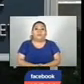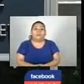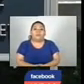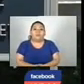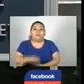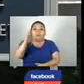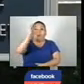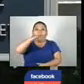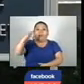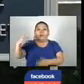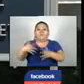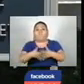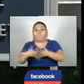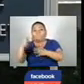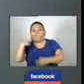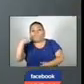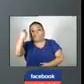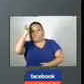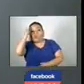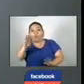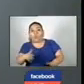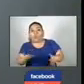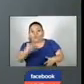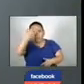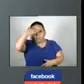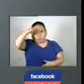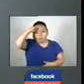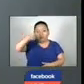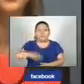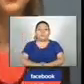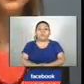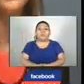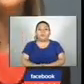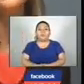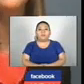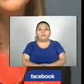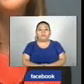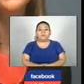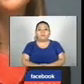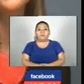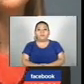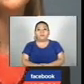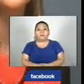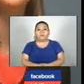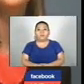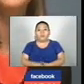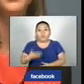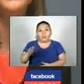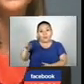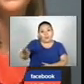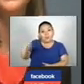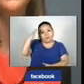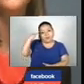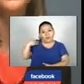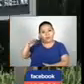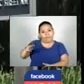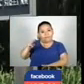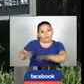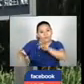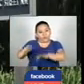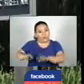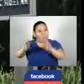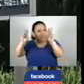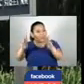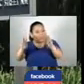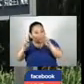Estados Unidos evalúa su estrategia hacia Cuba. La política está bajo revisión. Así lo dijo a la Voz de América la subsecretaria adjunta para